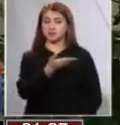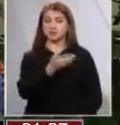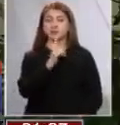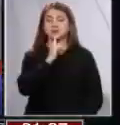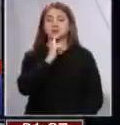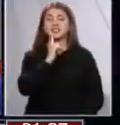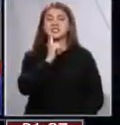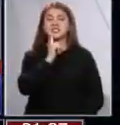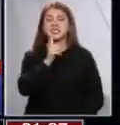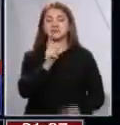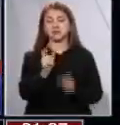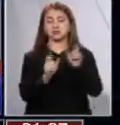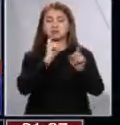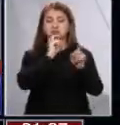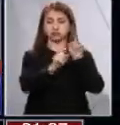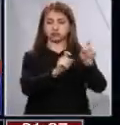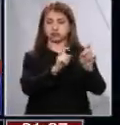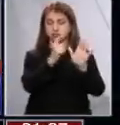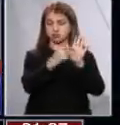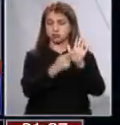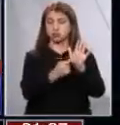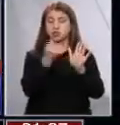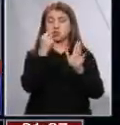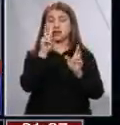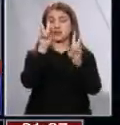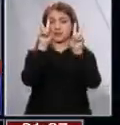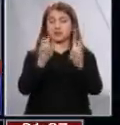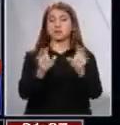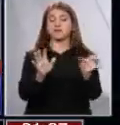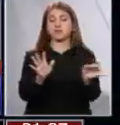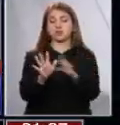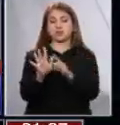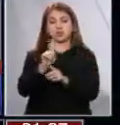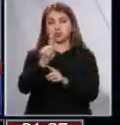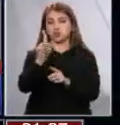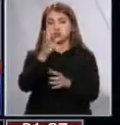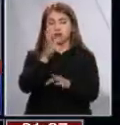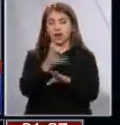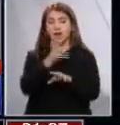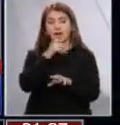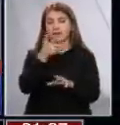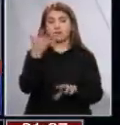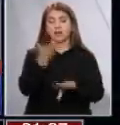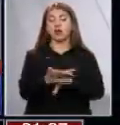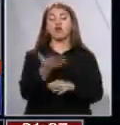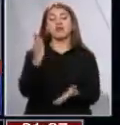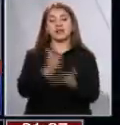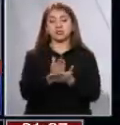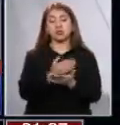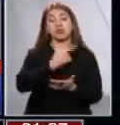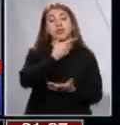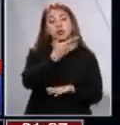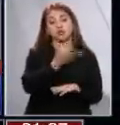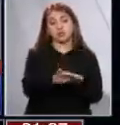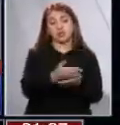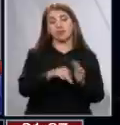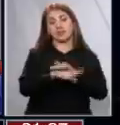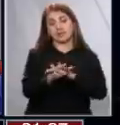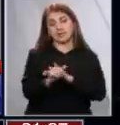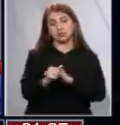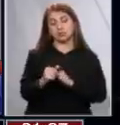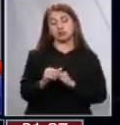han criticado este proyecto, uno de los puntos ha sido el tema de la violación. Al no haber la obligación de denunciar el delito